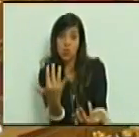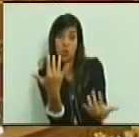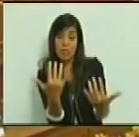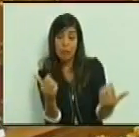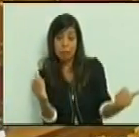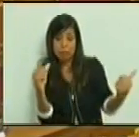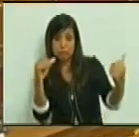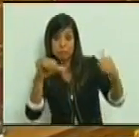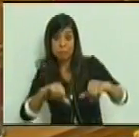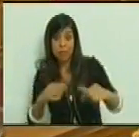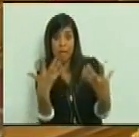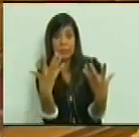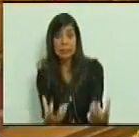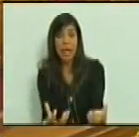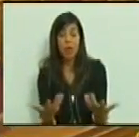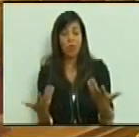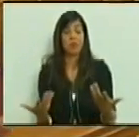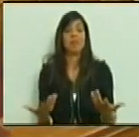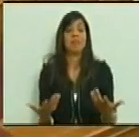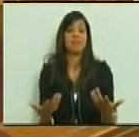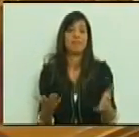se fregó la siembra o se fregó la cosecha.